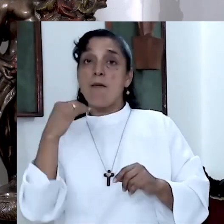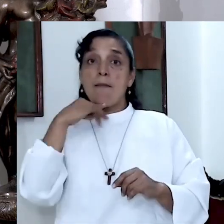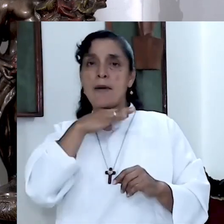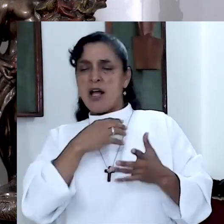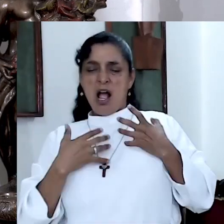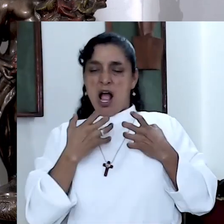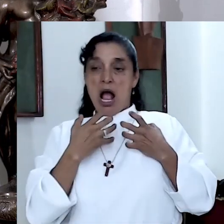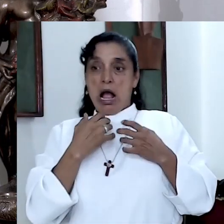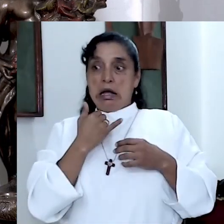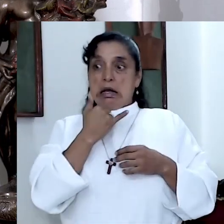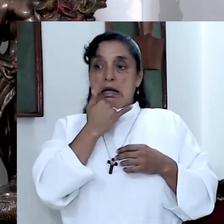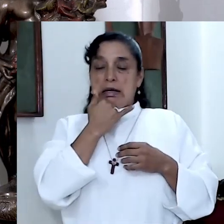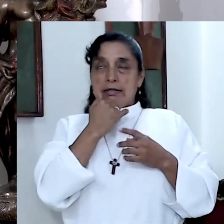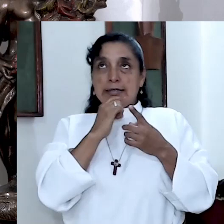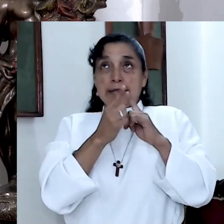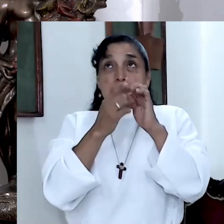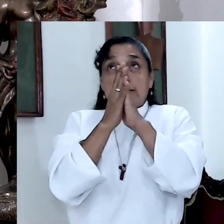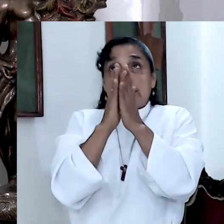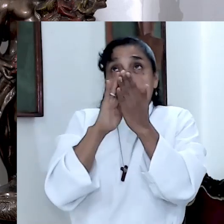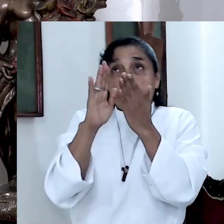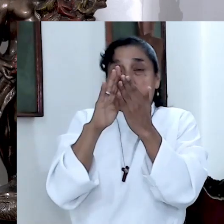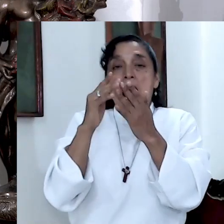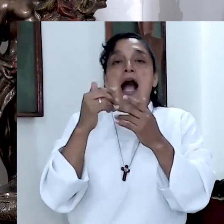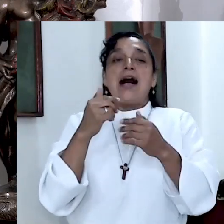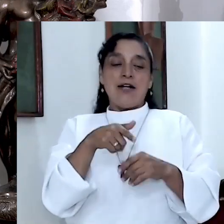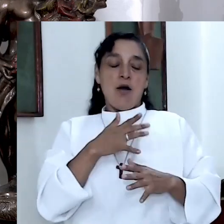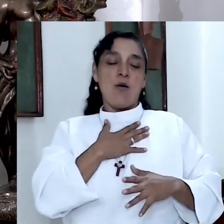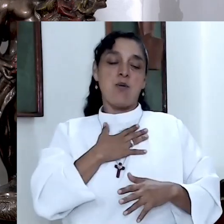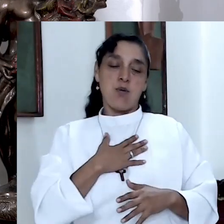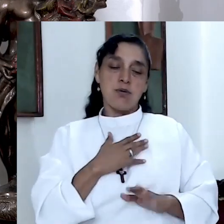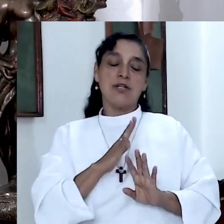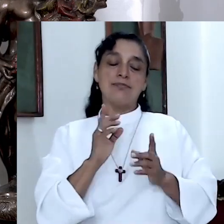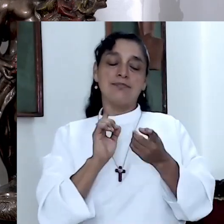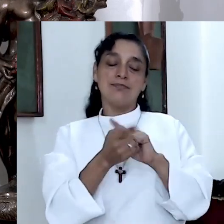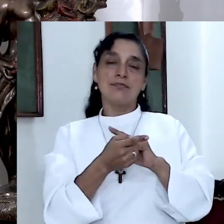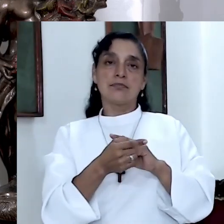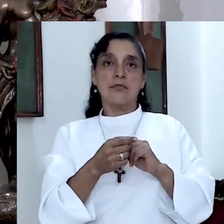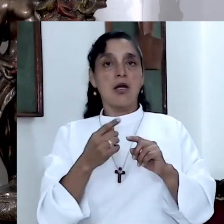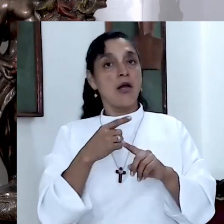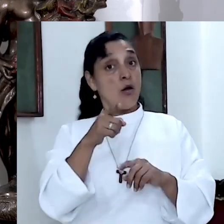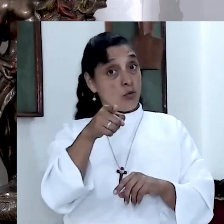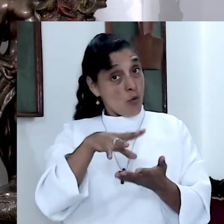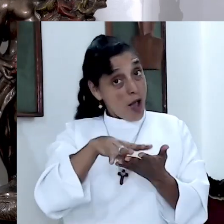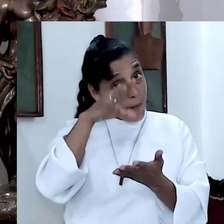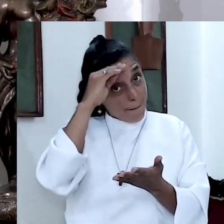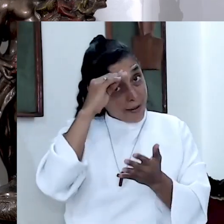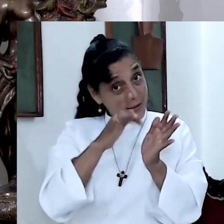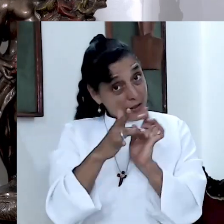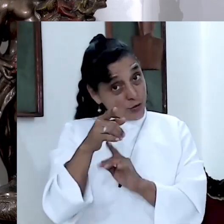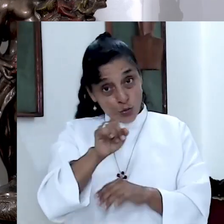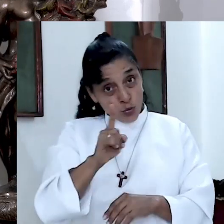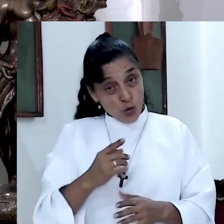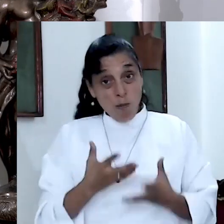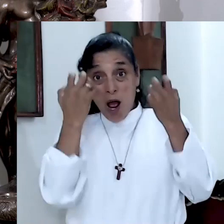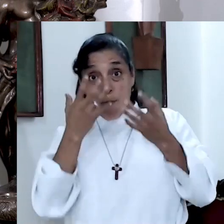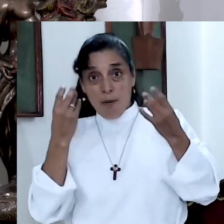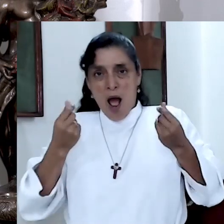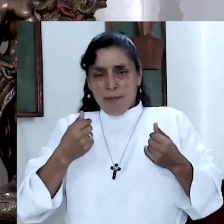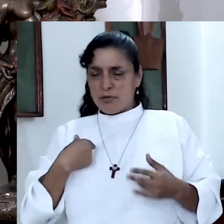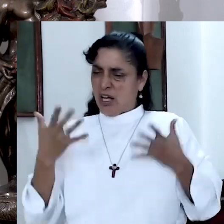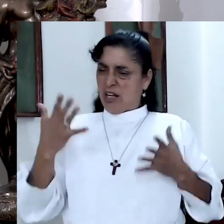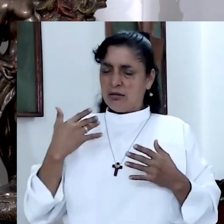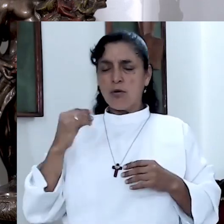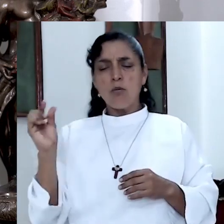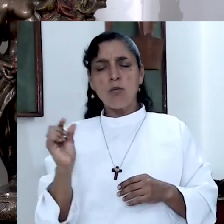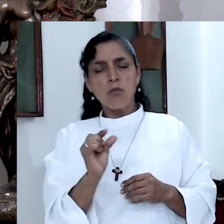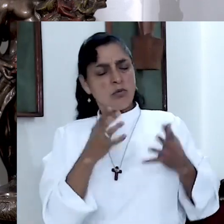nosotros a veces actuamos de una manera contraria, nos impacientamos, nos llenamos de inquietud, de zozobra,